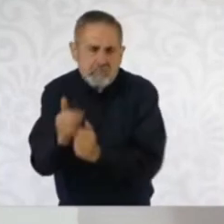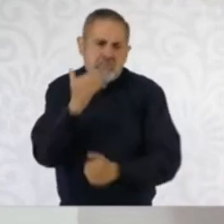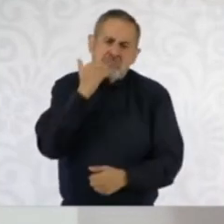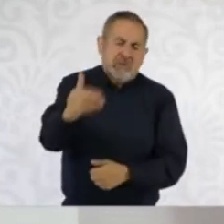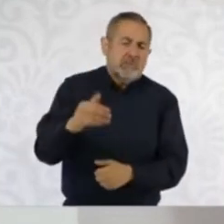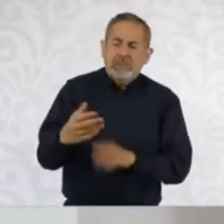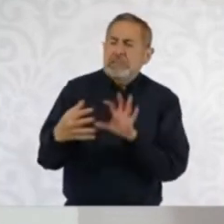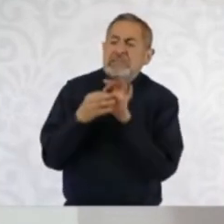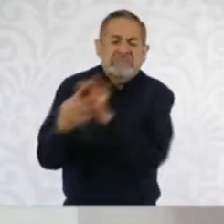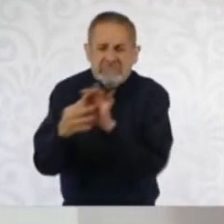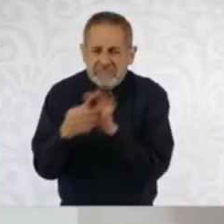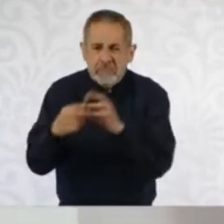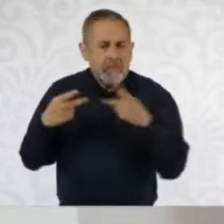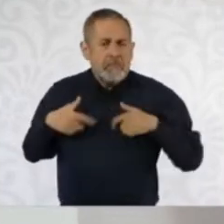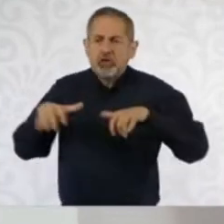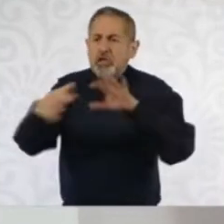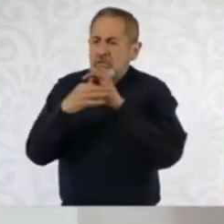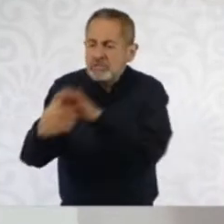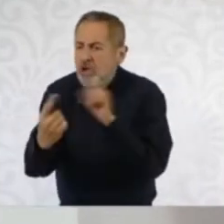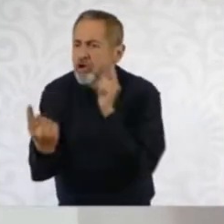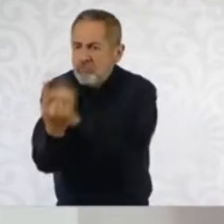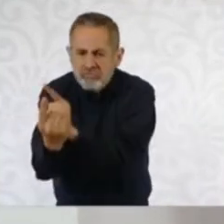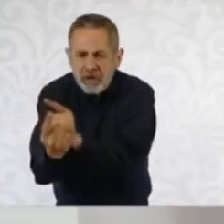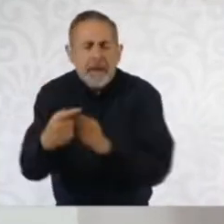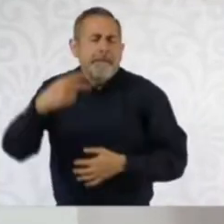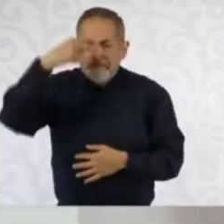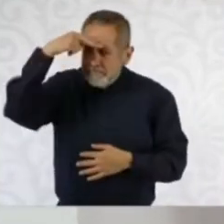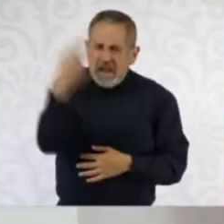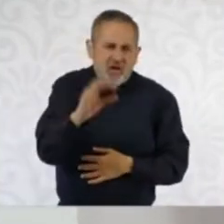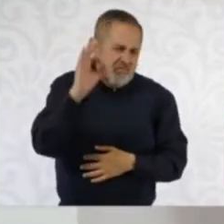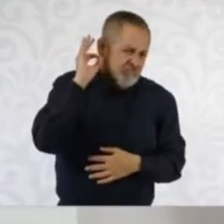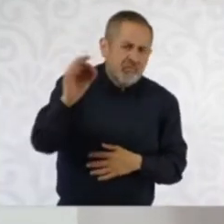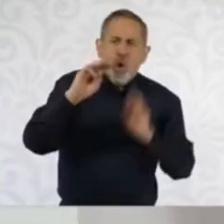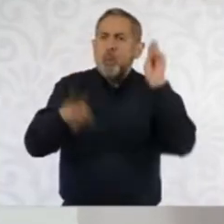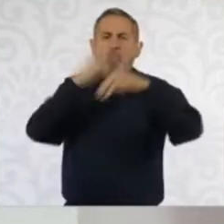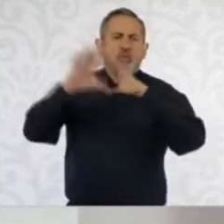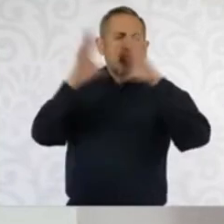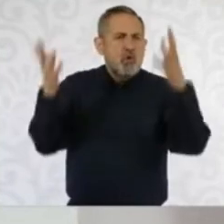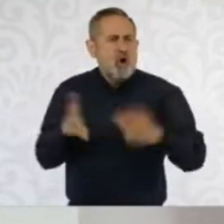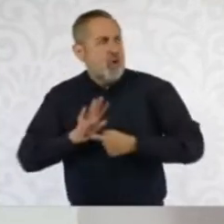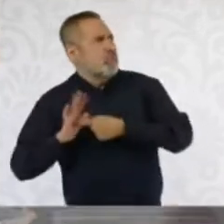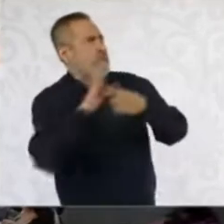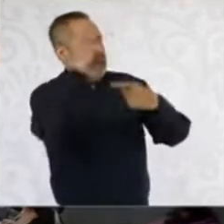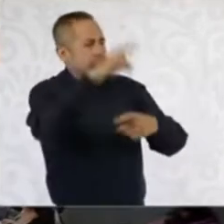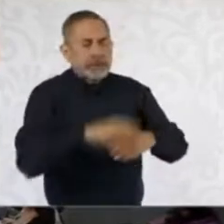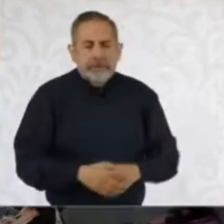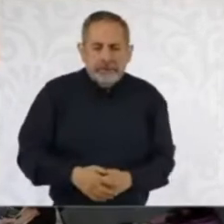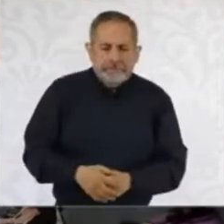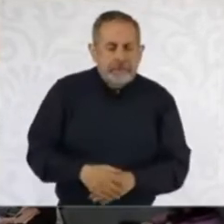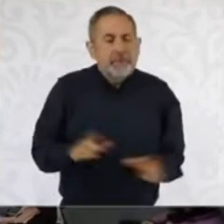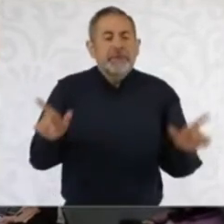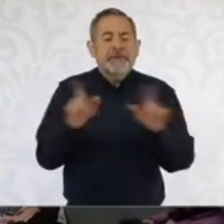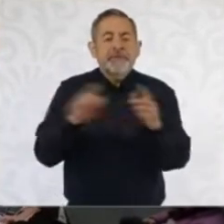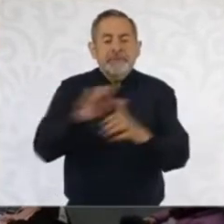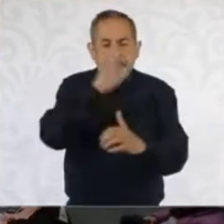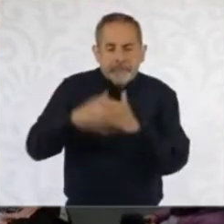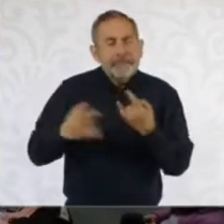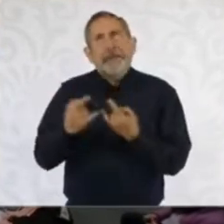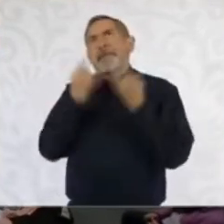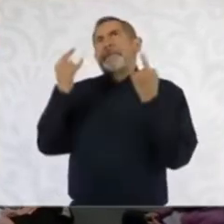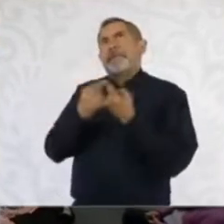y estemos cerca, en esa medida México va a seguir siendo referencia mundial. Bueno, ya cerramos. Ya fue mucha